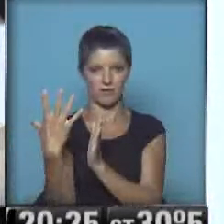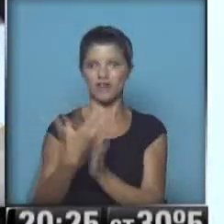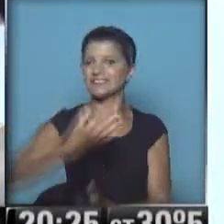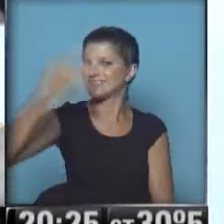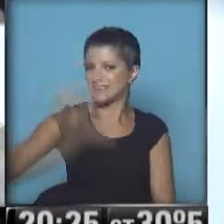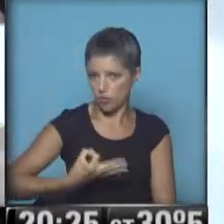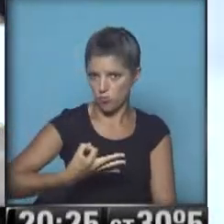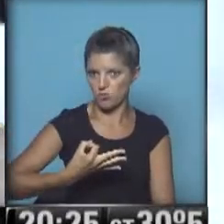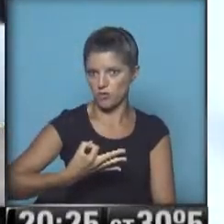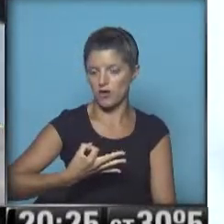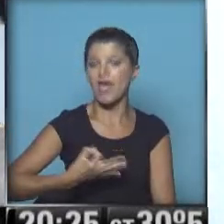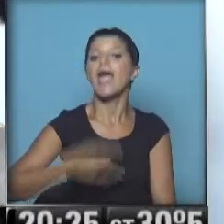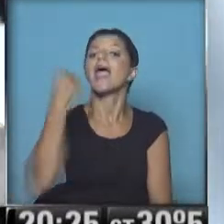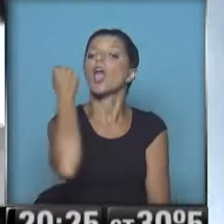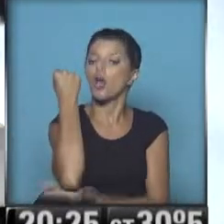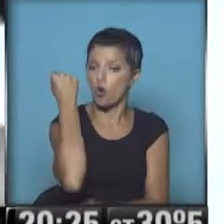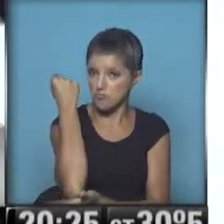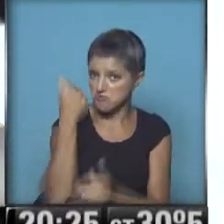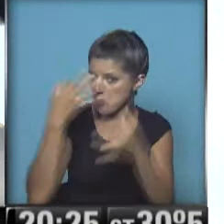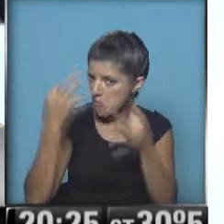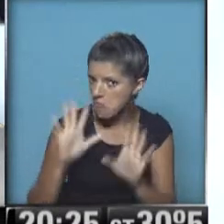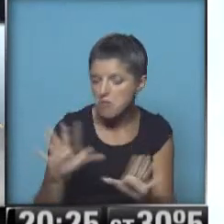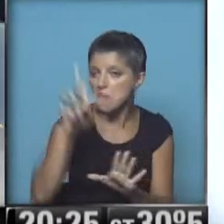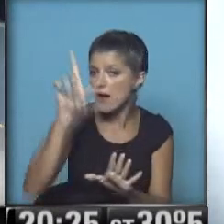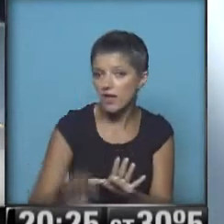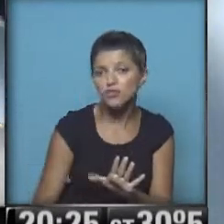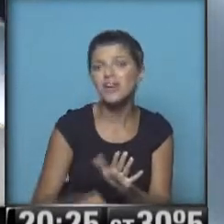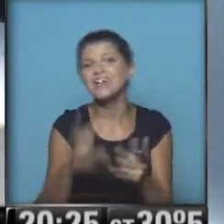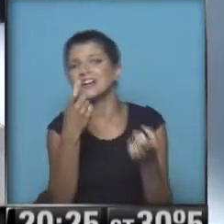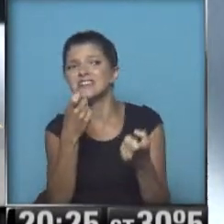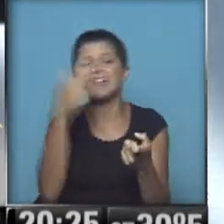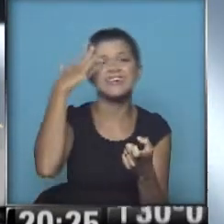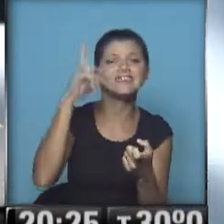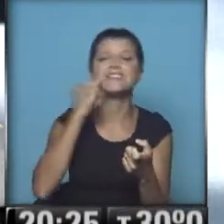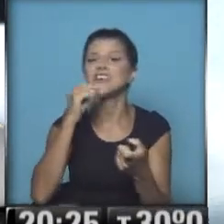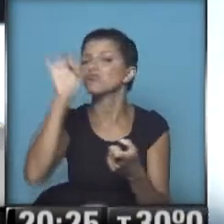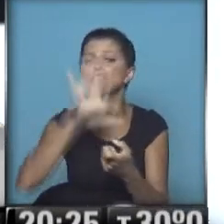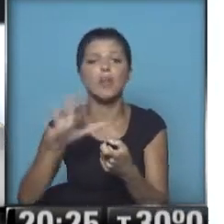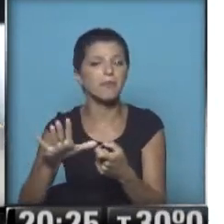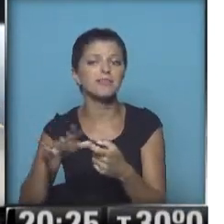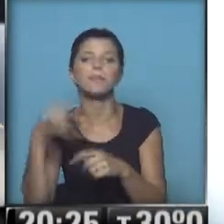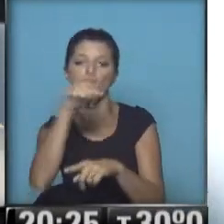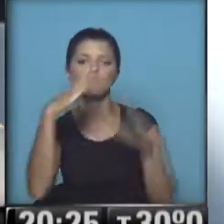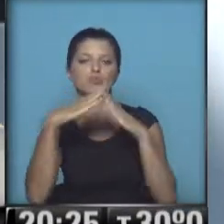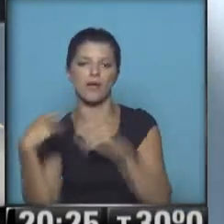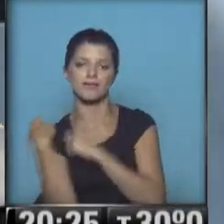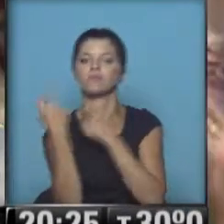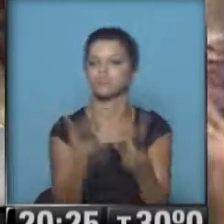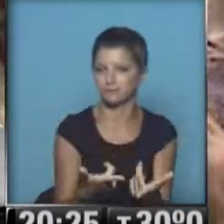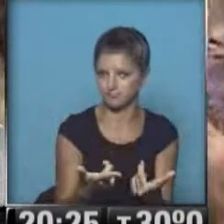seguro, económico y que no tarda más de 15 días en llegar al domicilio del